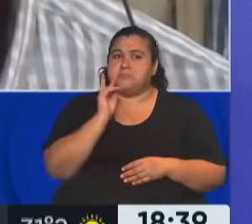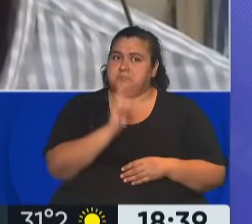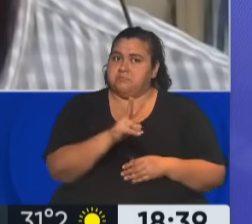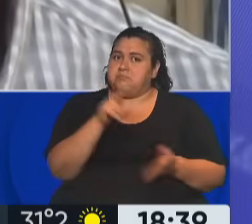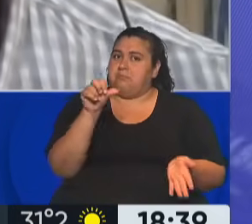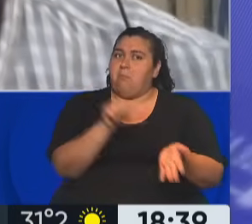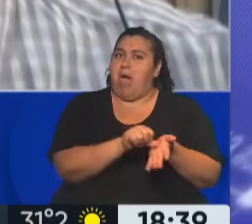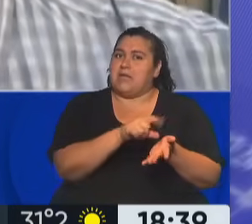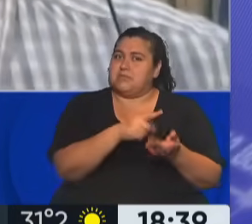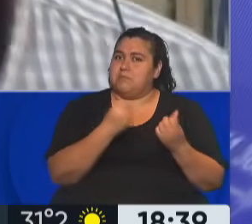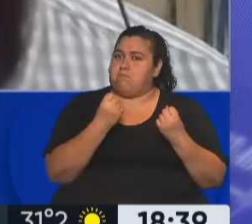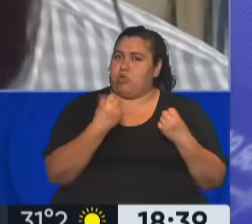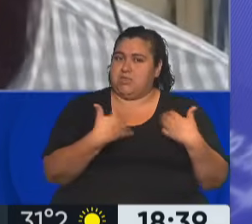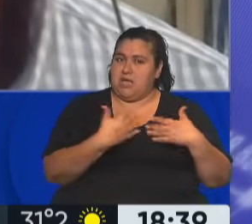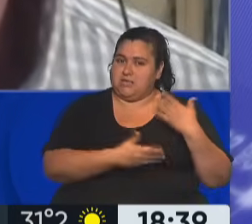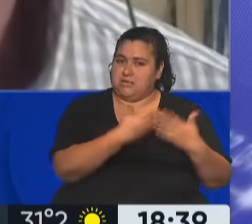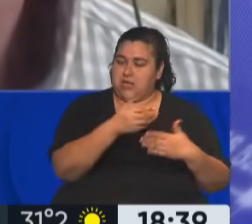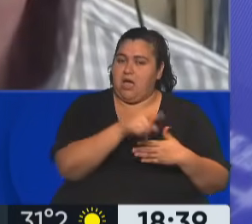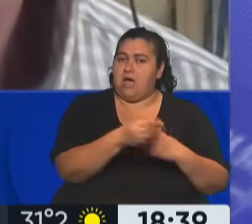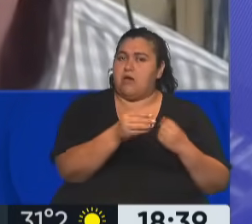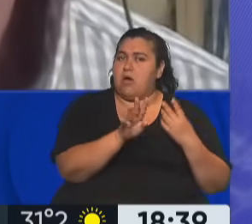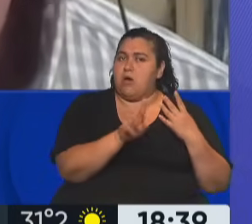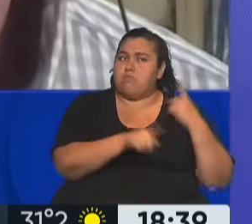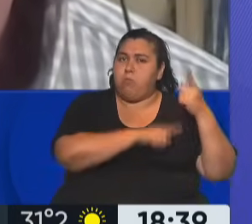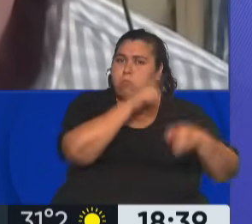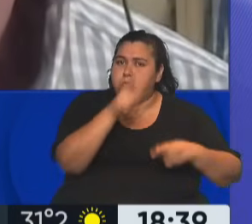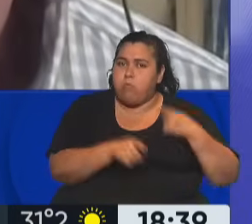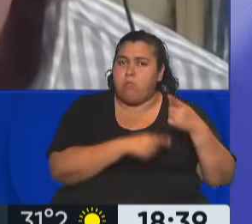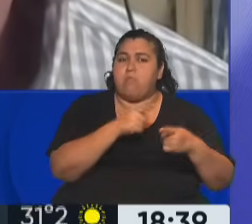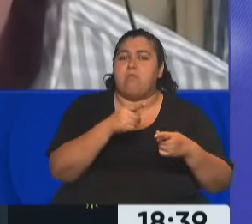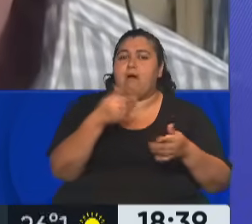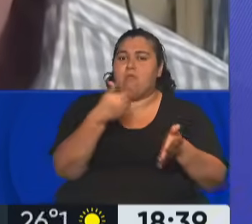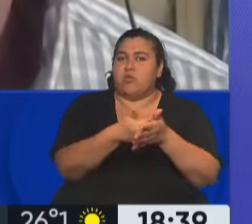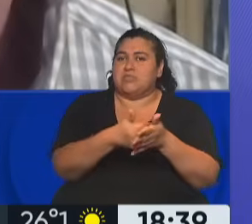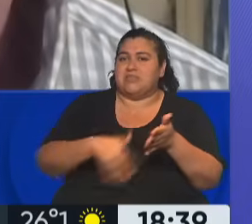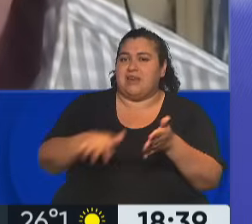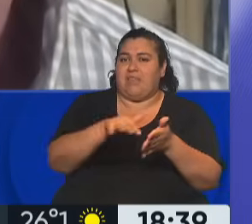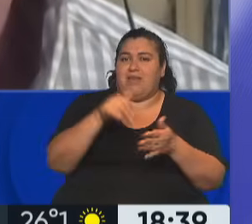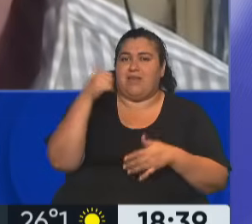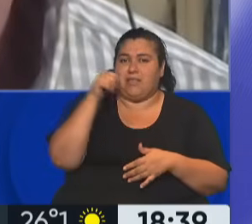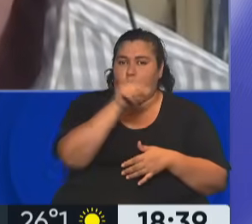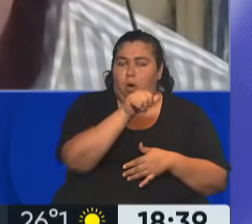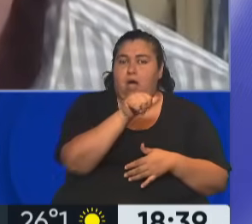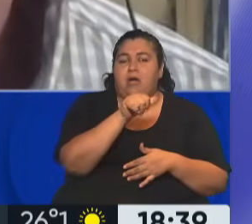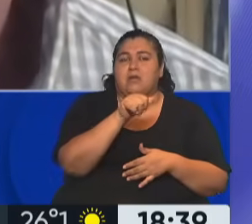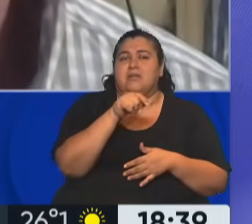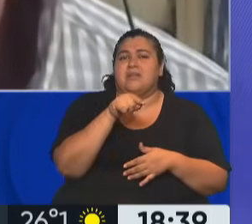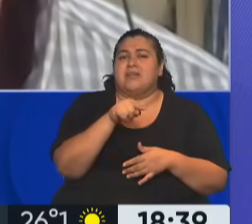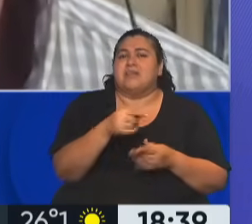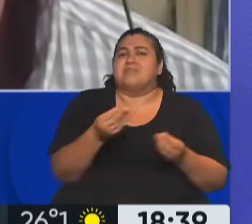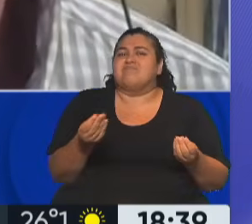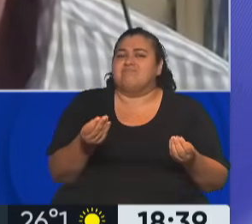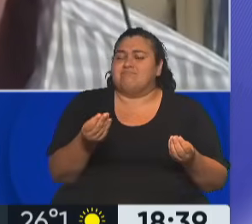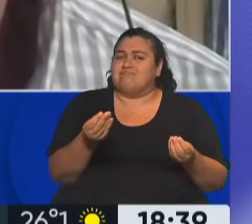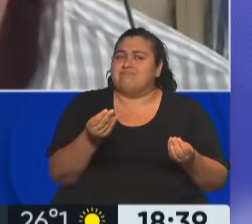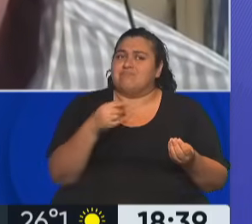que ver, por ejemplo, el lanzamiento de misiles, digo, muy cerca de Taiwán, todo llevado a una potencia que no